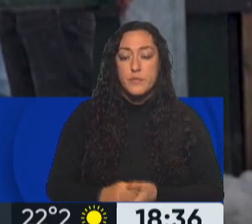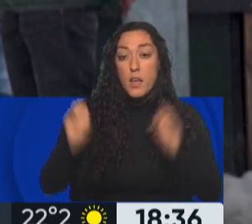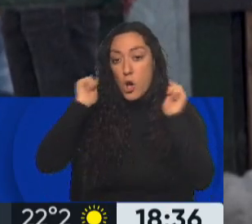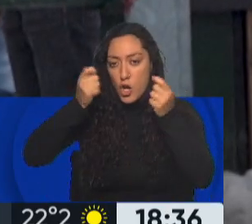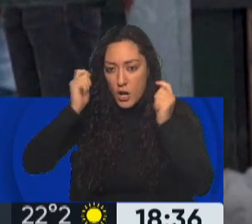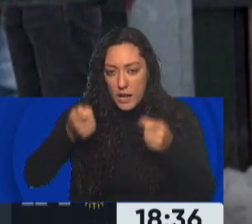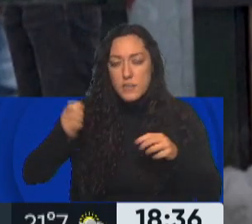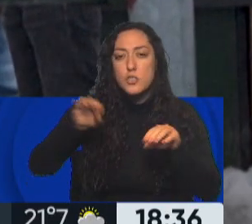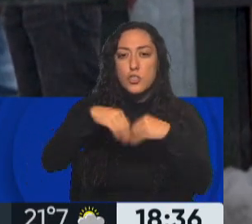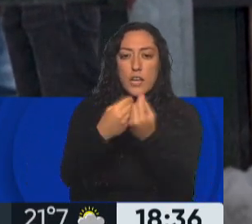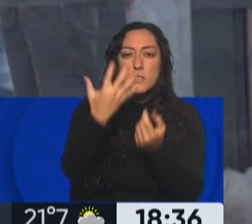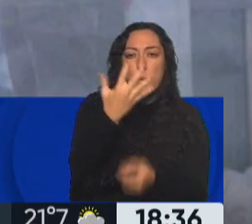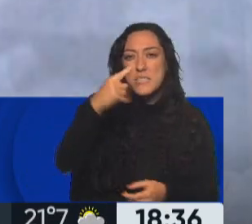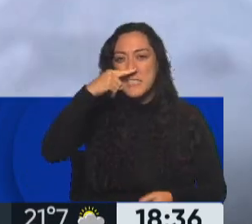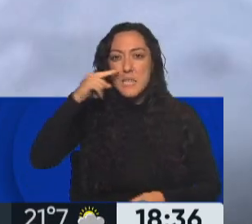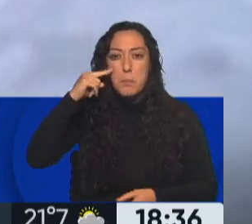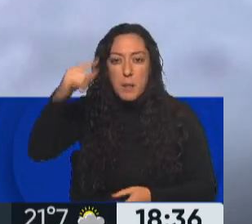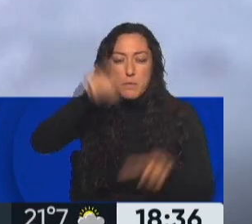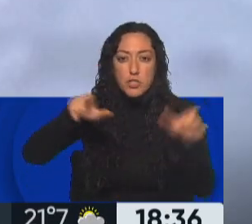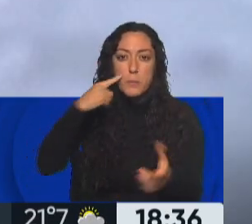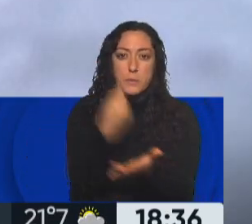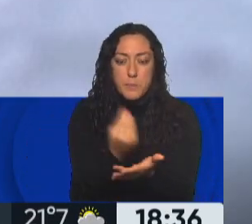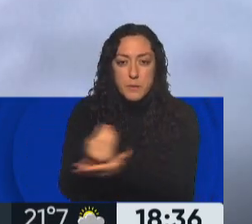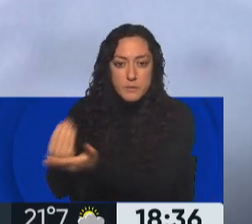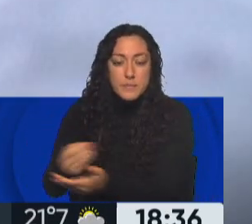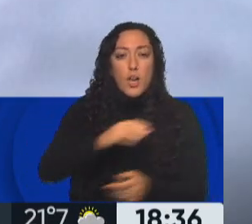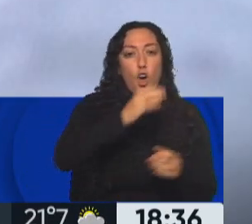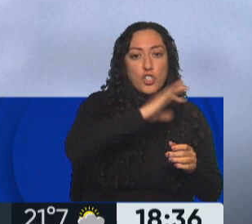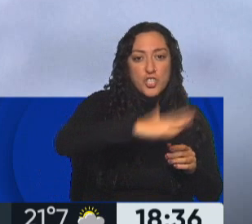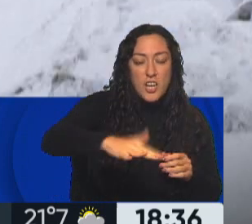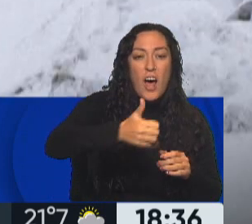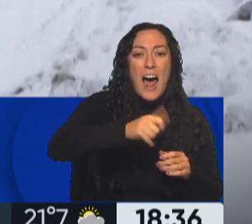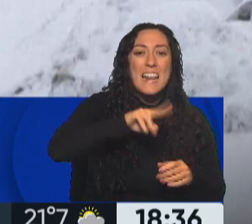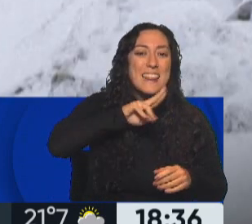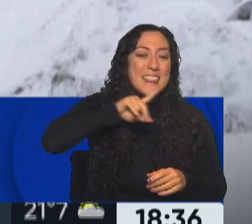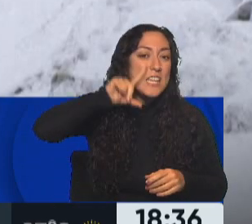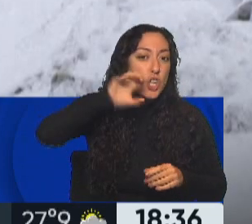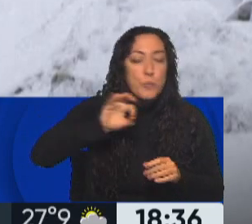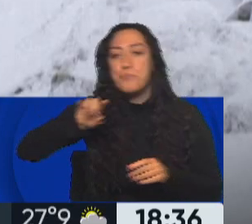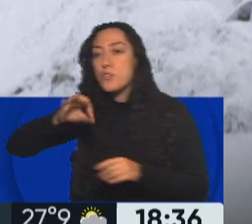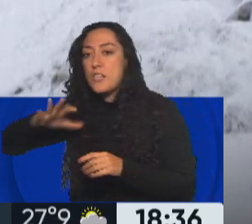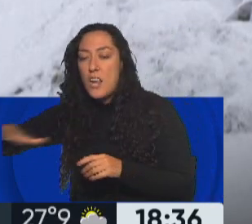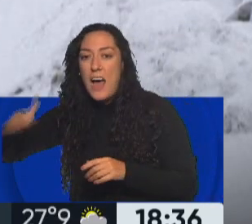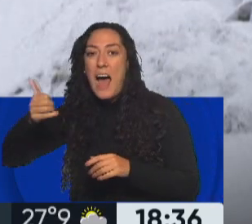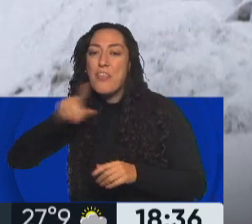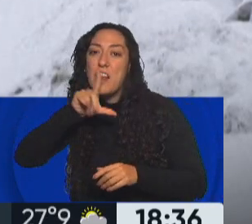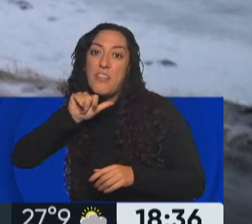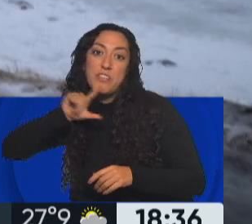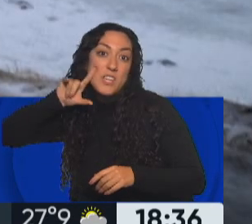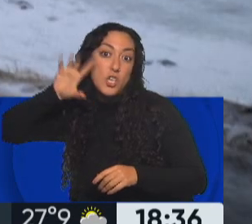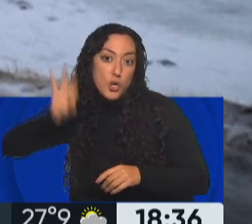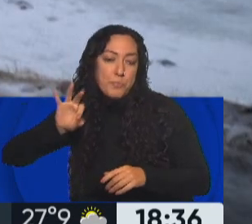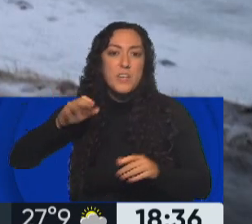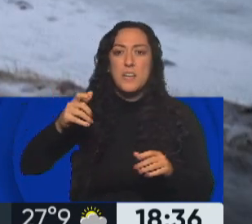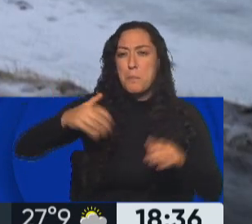Groenlandia, de 57.000 habitantes, está ubicada entre los océanos Ártico y Atlántico. El 80% de su territorio está cubierto de